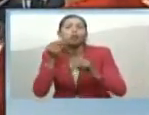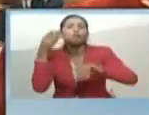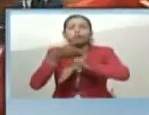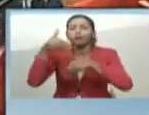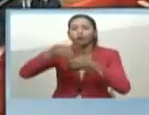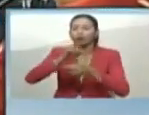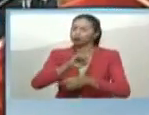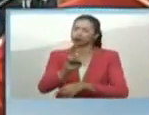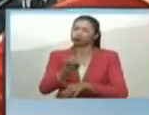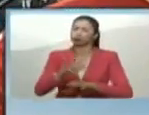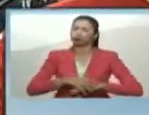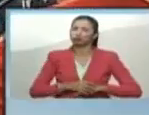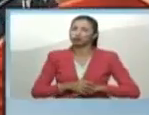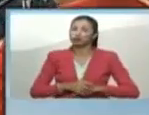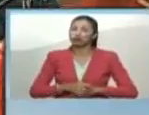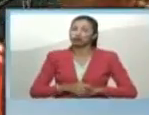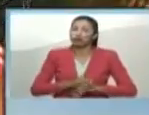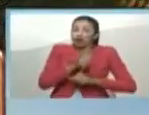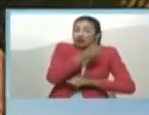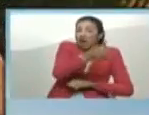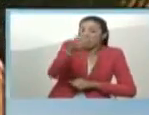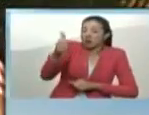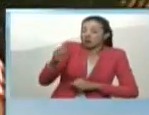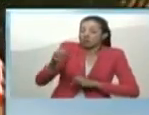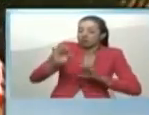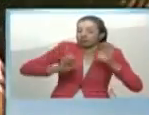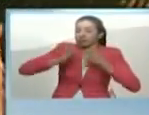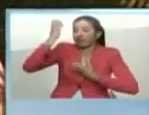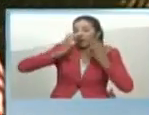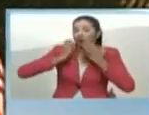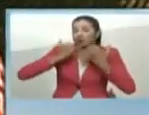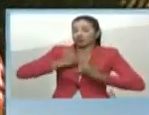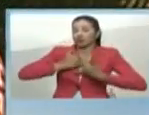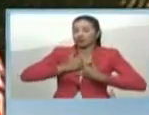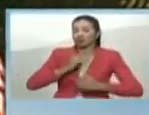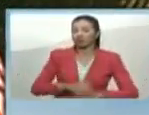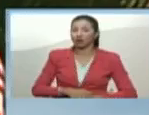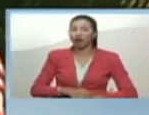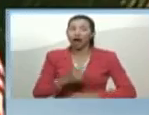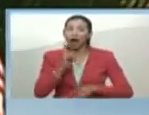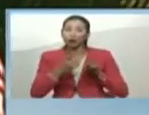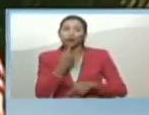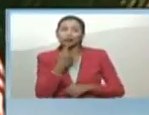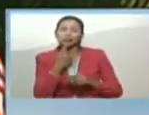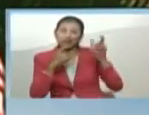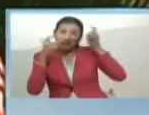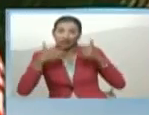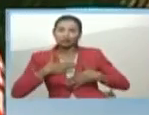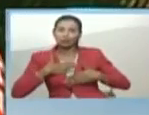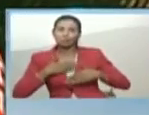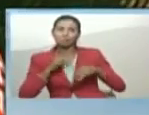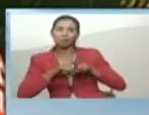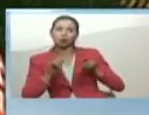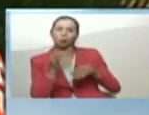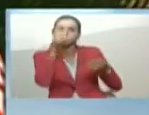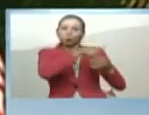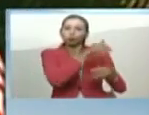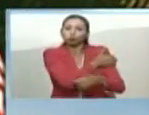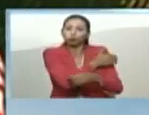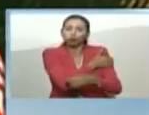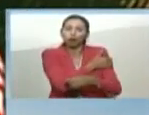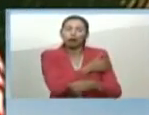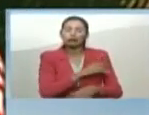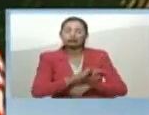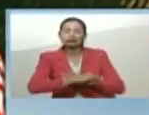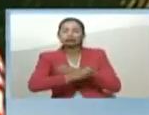quien se revisa y hay mucha gente inclusive que ha votado por la posición que dio quisimos nos